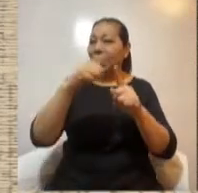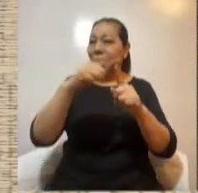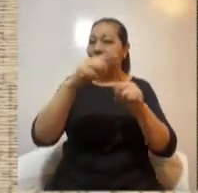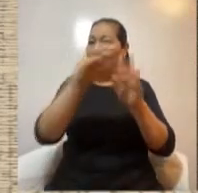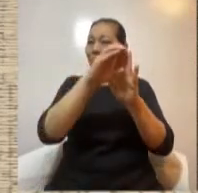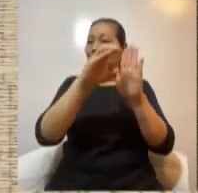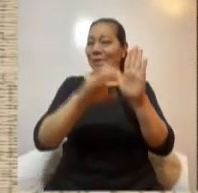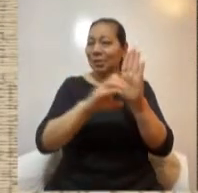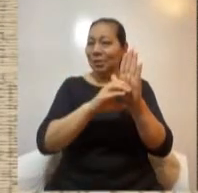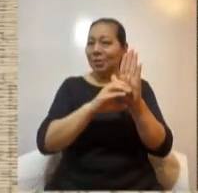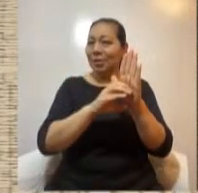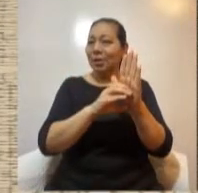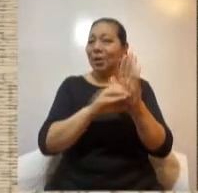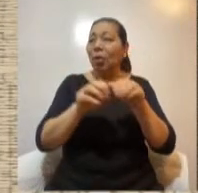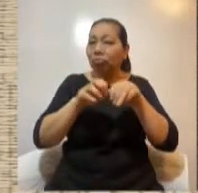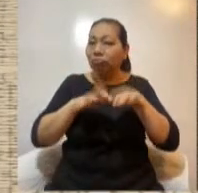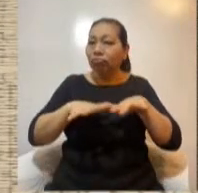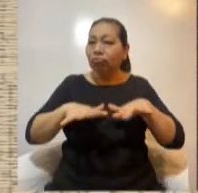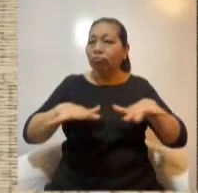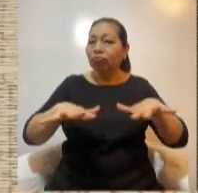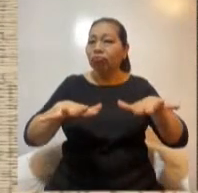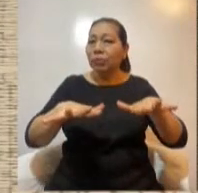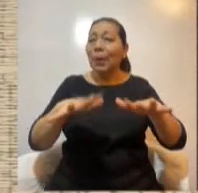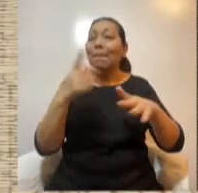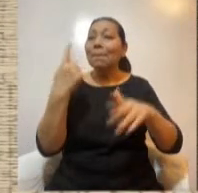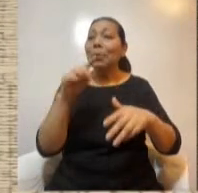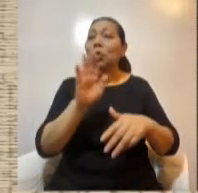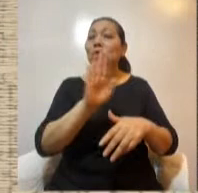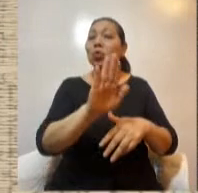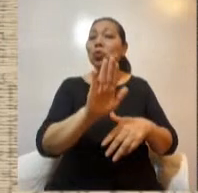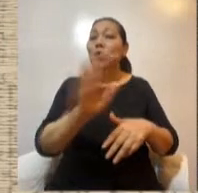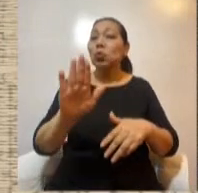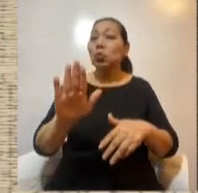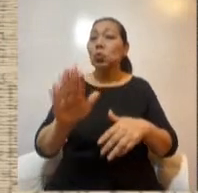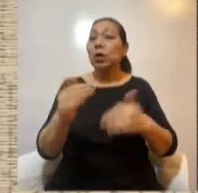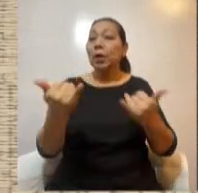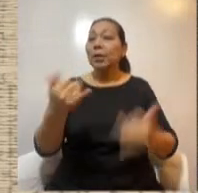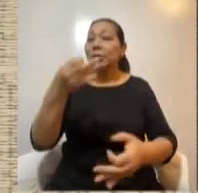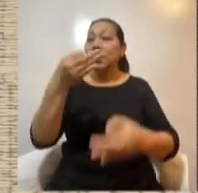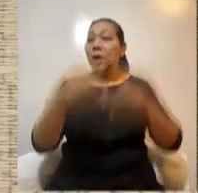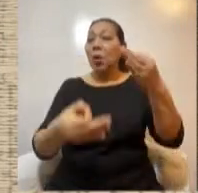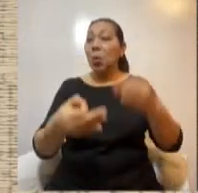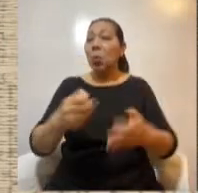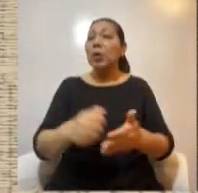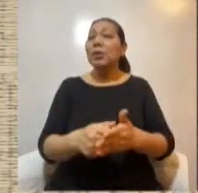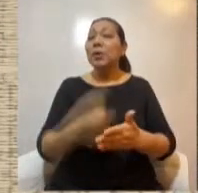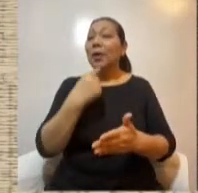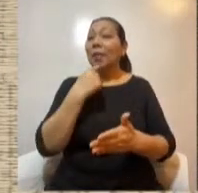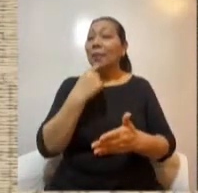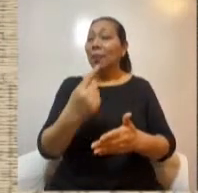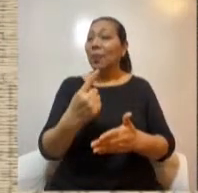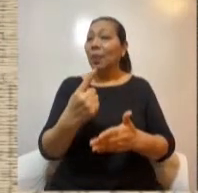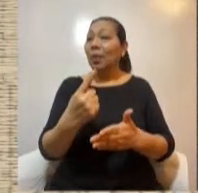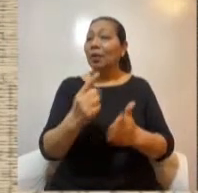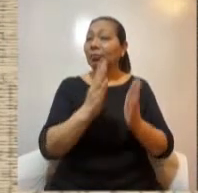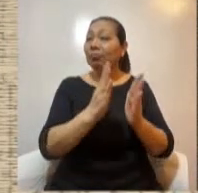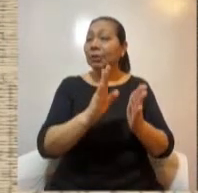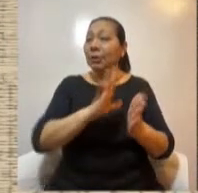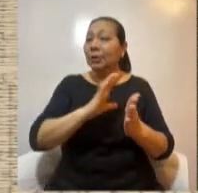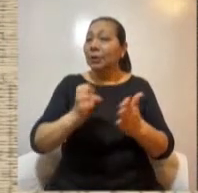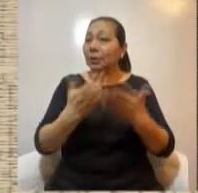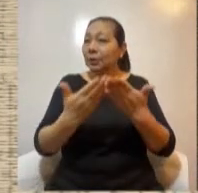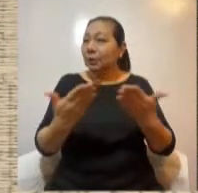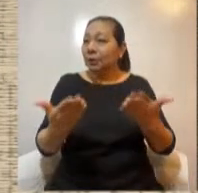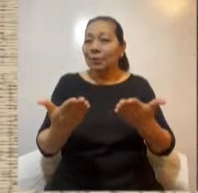Tribunal Constitucional, extiende los efectos de este fallo al declarar un